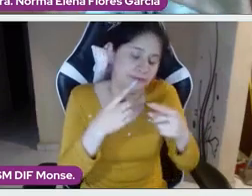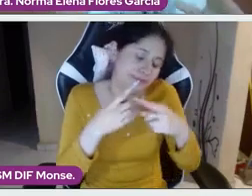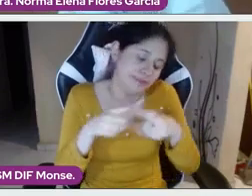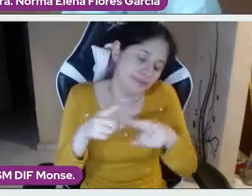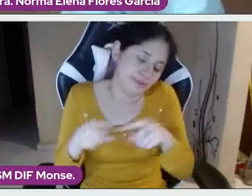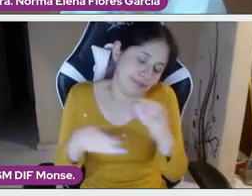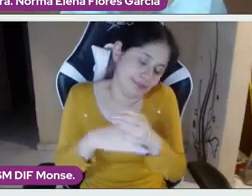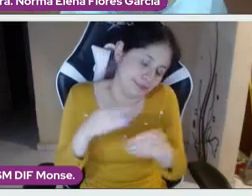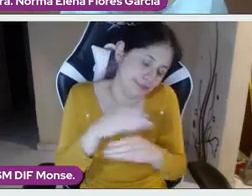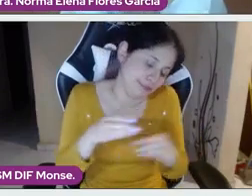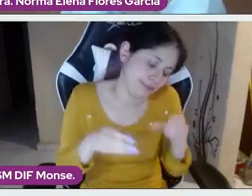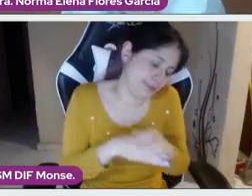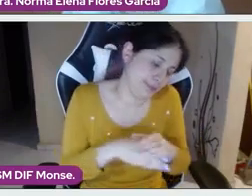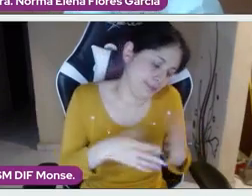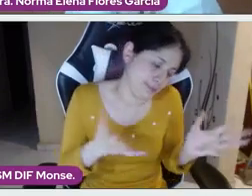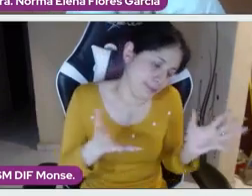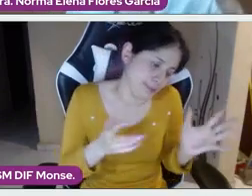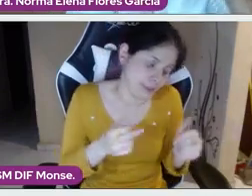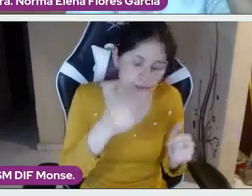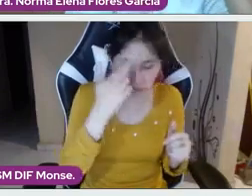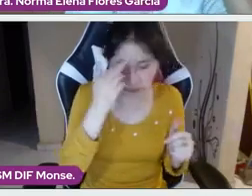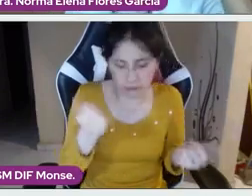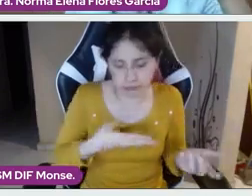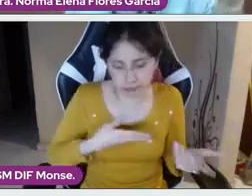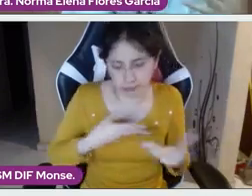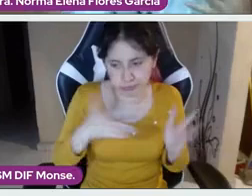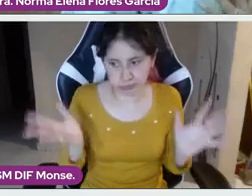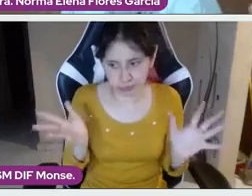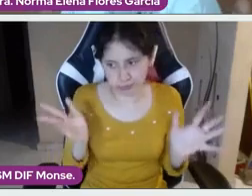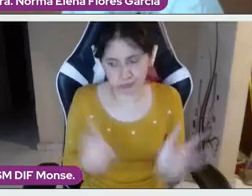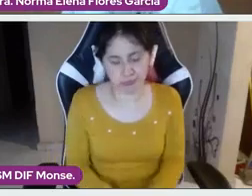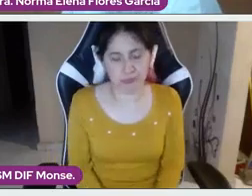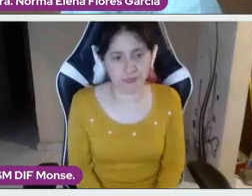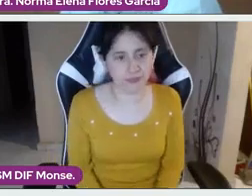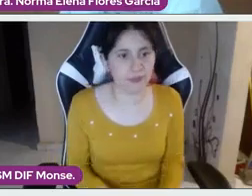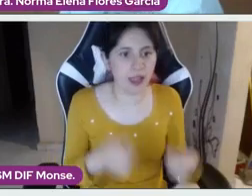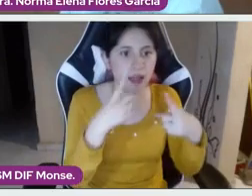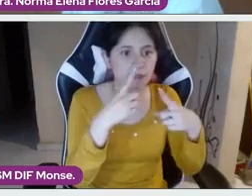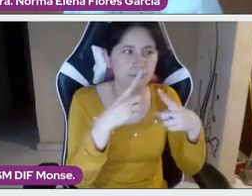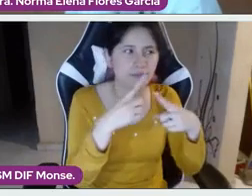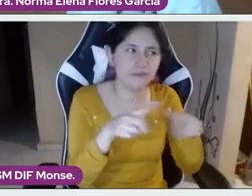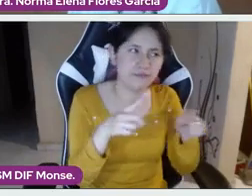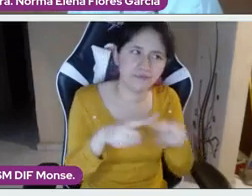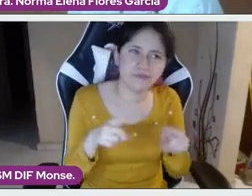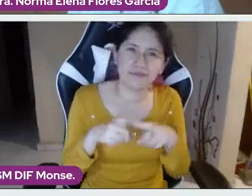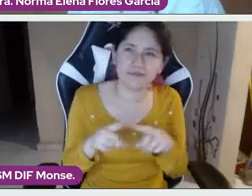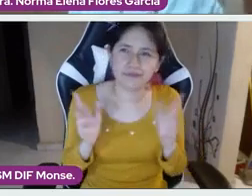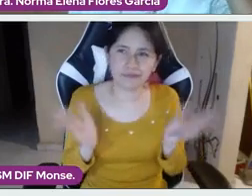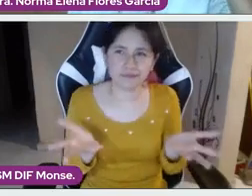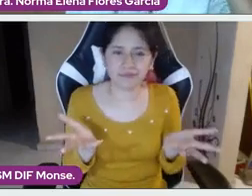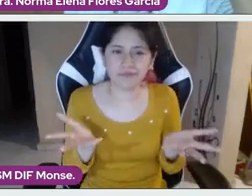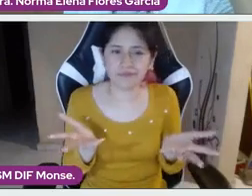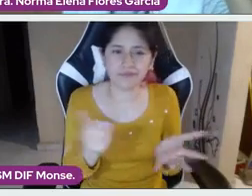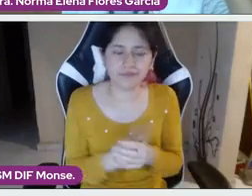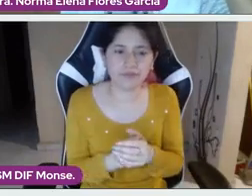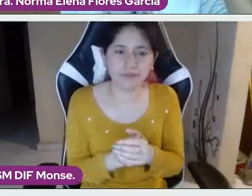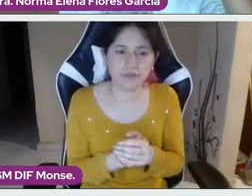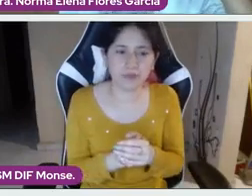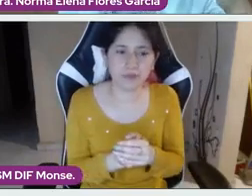aquí iría con esta siguiente pregunta. ¿Diferenciación o diferencia